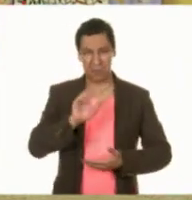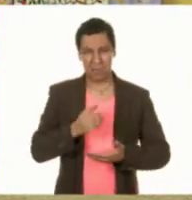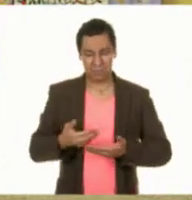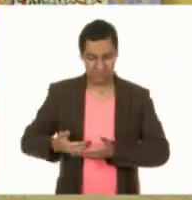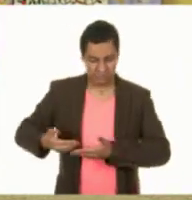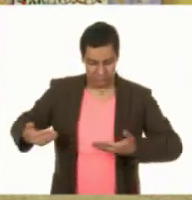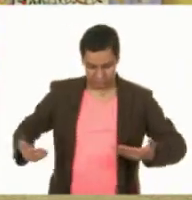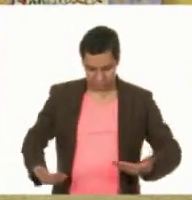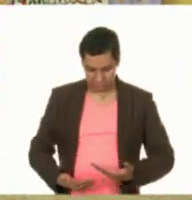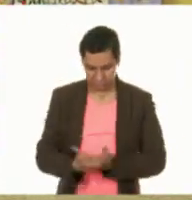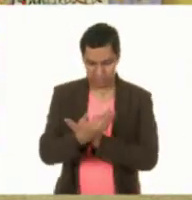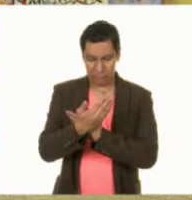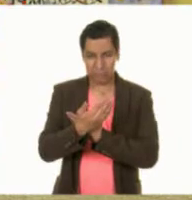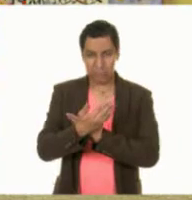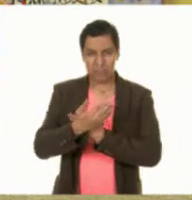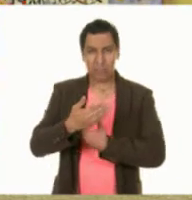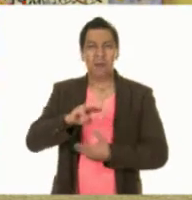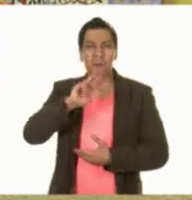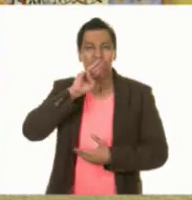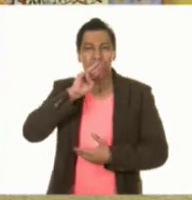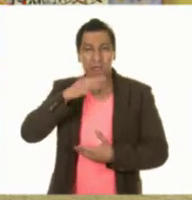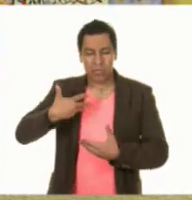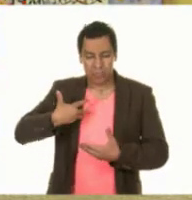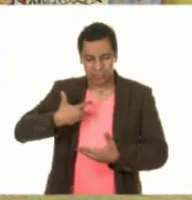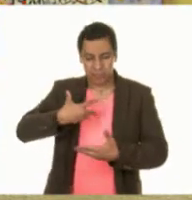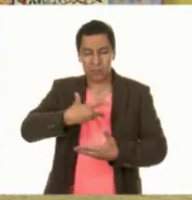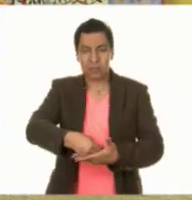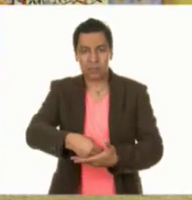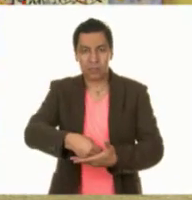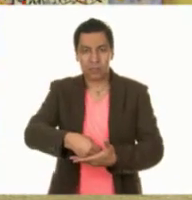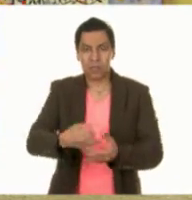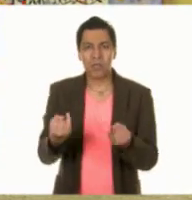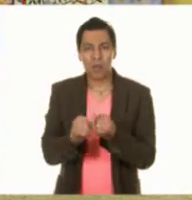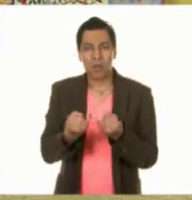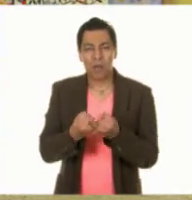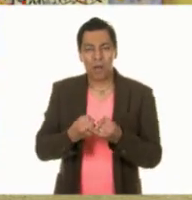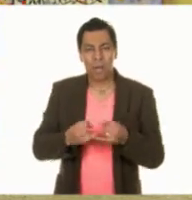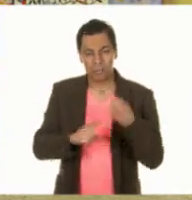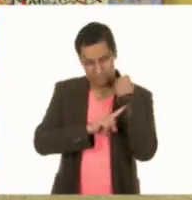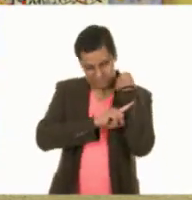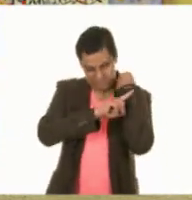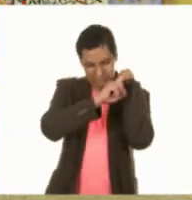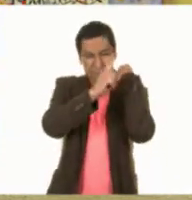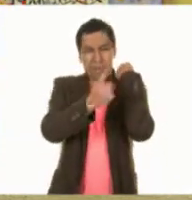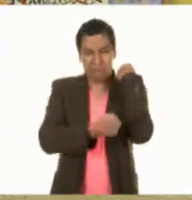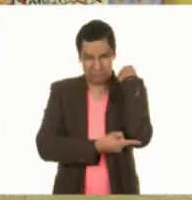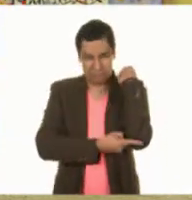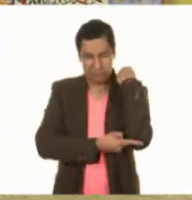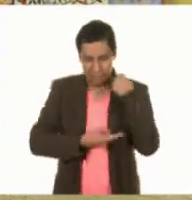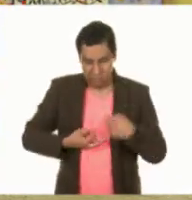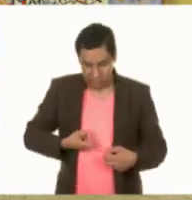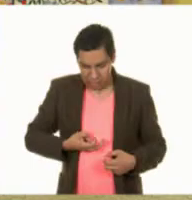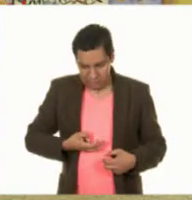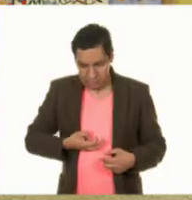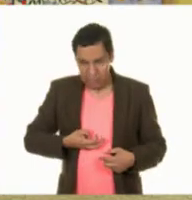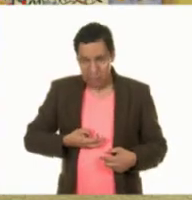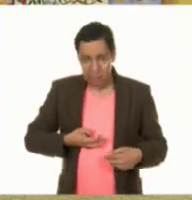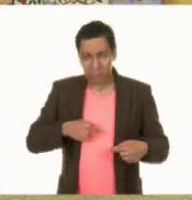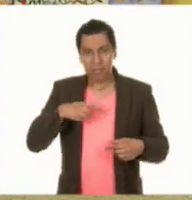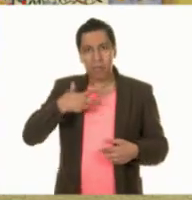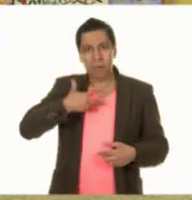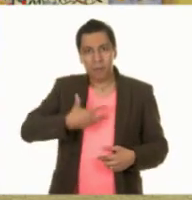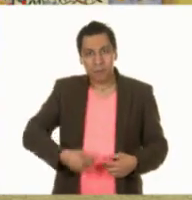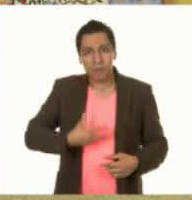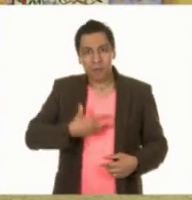es heredada por su mamá. Esta se transmite a través del vientre, por lo cual ya tienen una información estética cuando